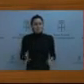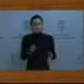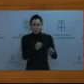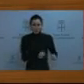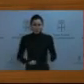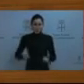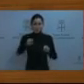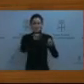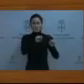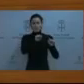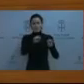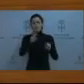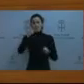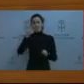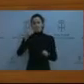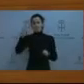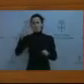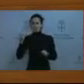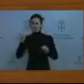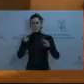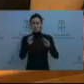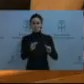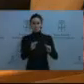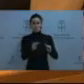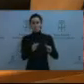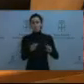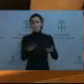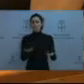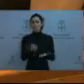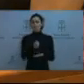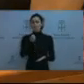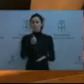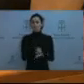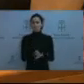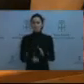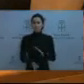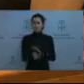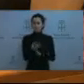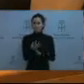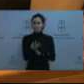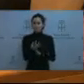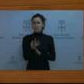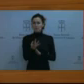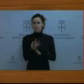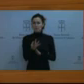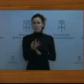marca protegida que certificase el origen de la marca,